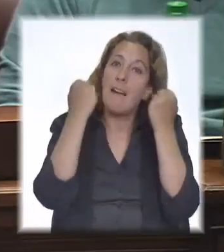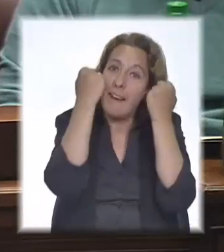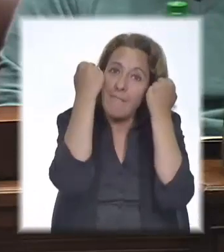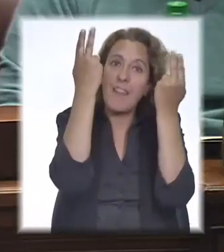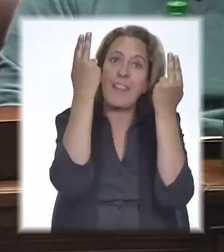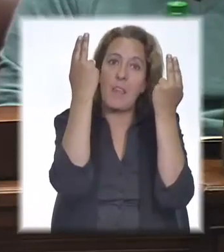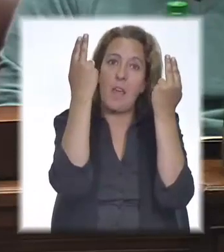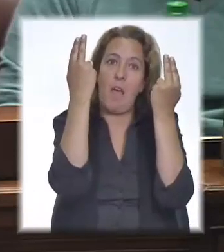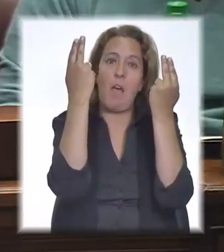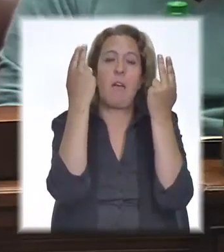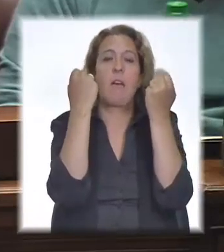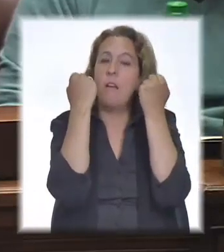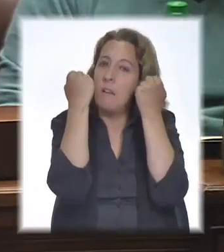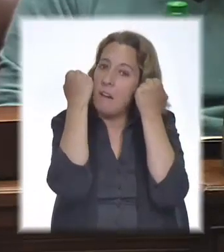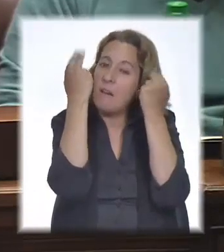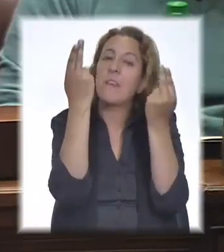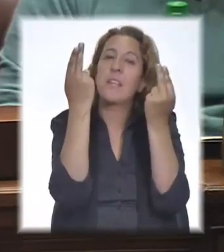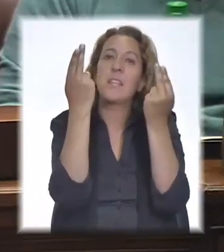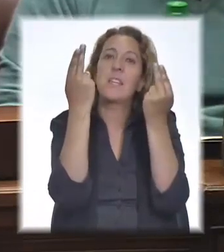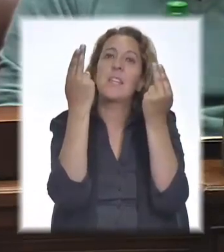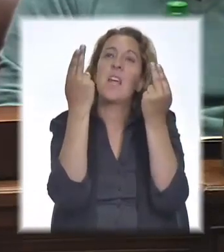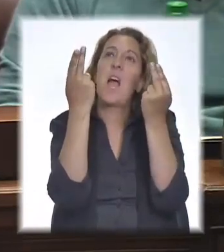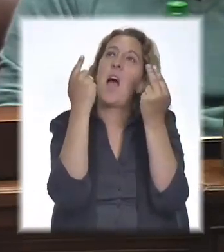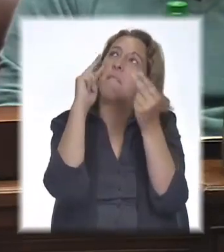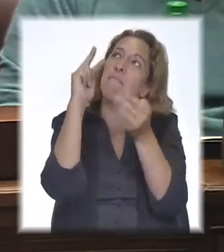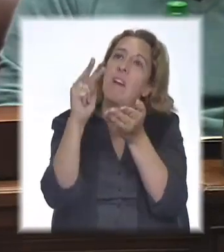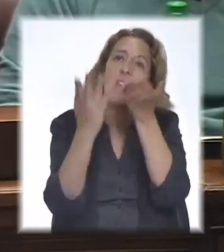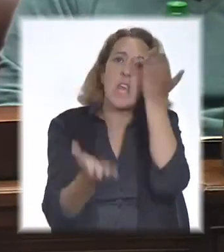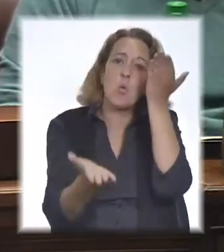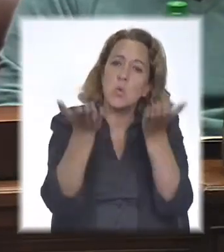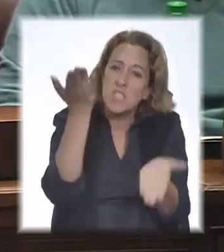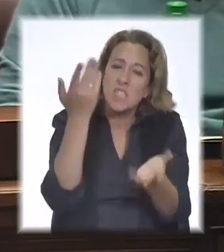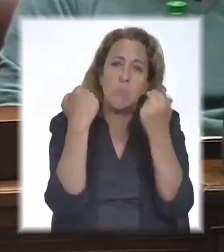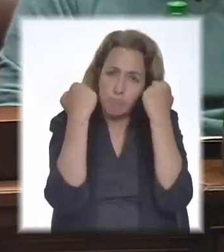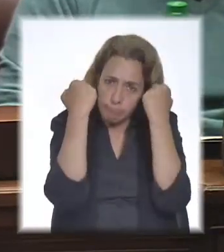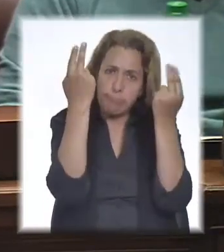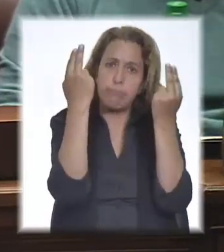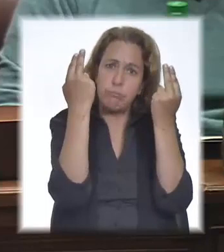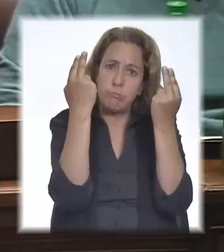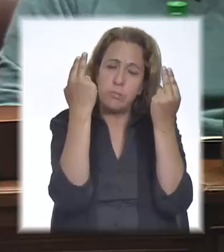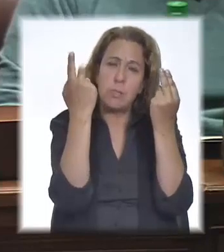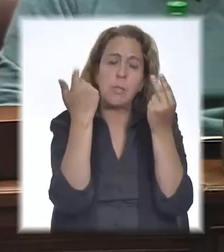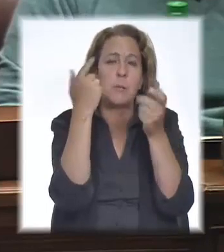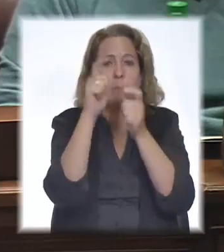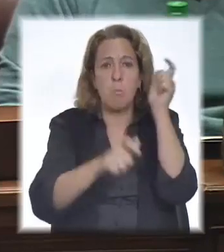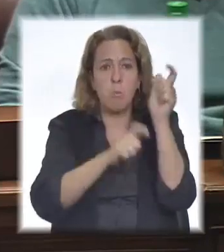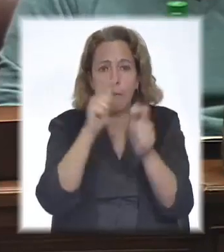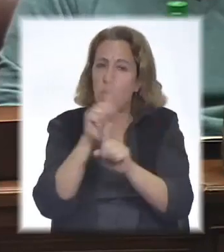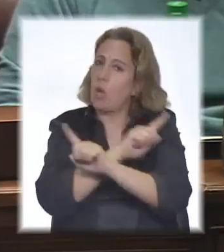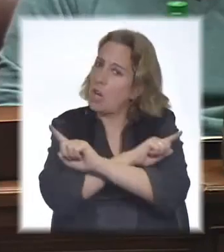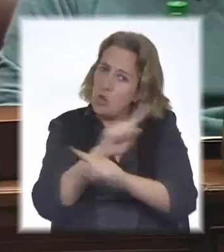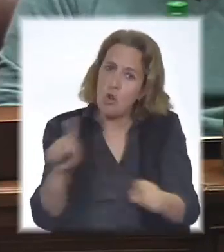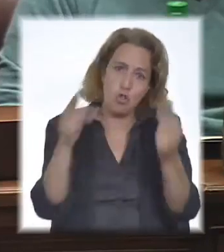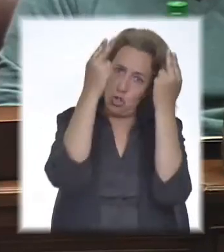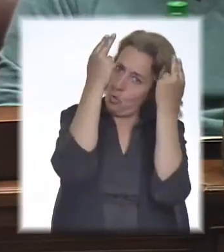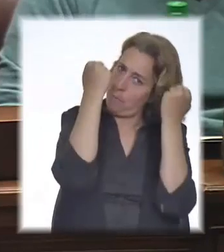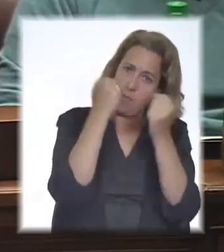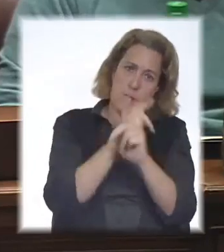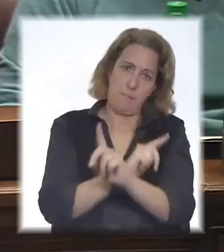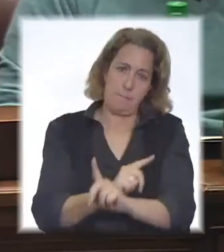de una rebeldía ante las injusticias de una rebeldía de un pueblo que no se somete